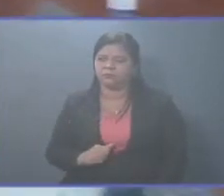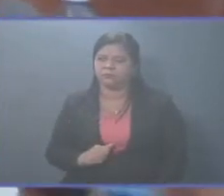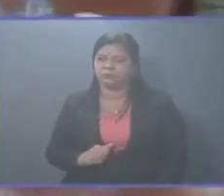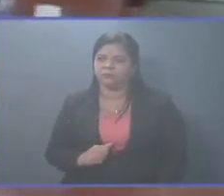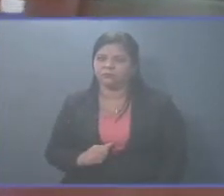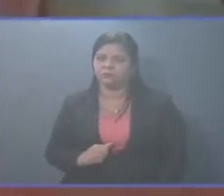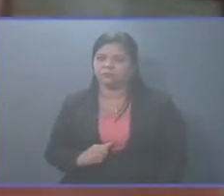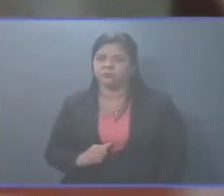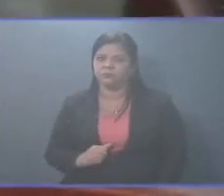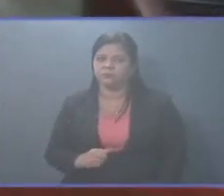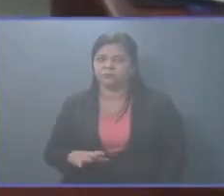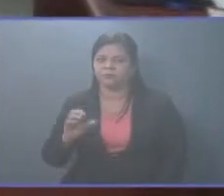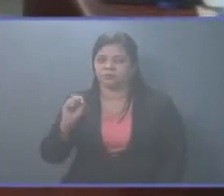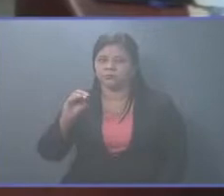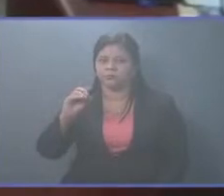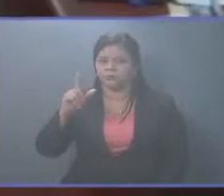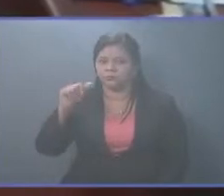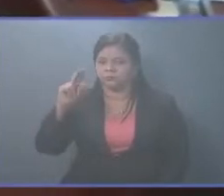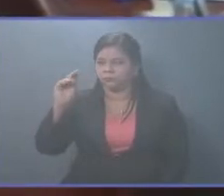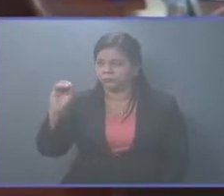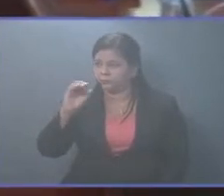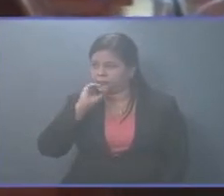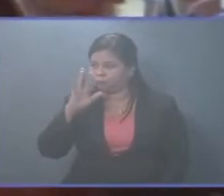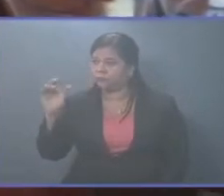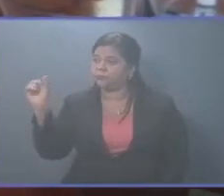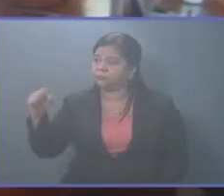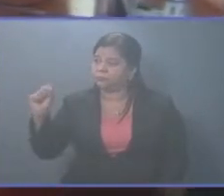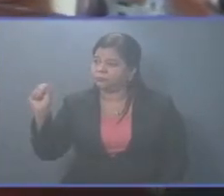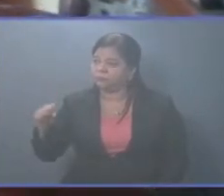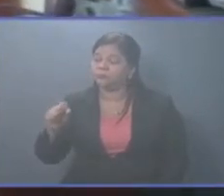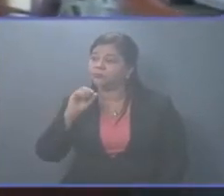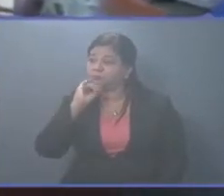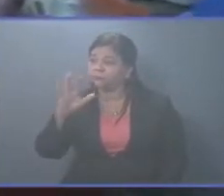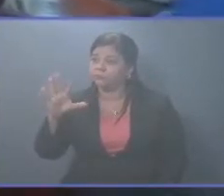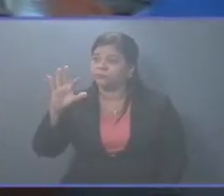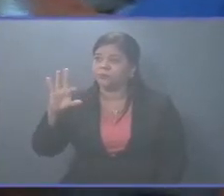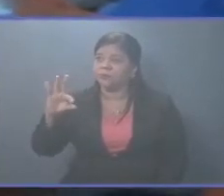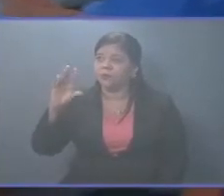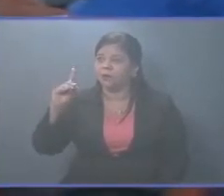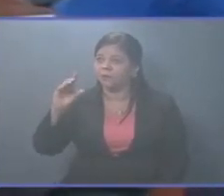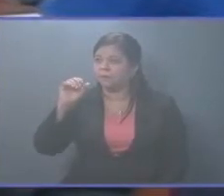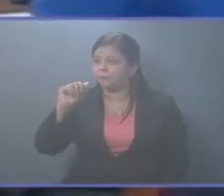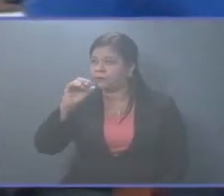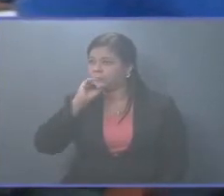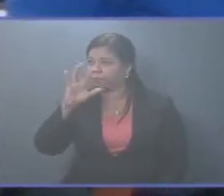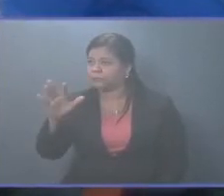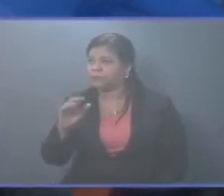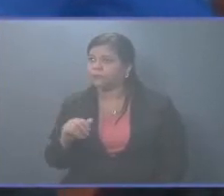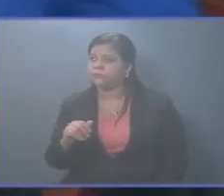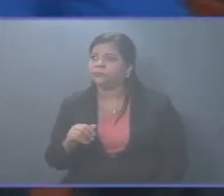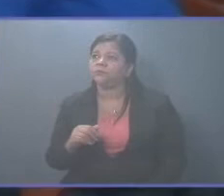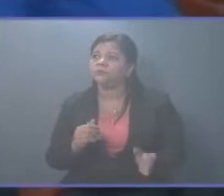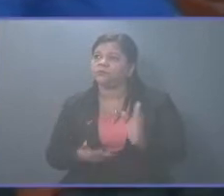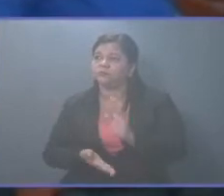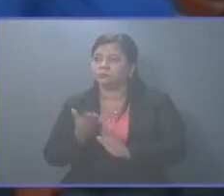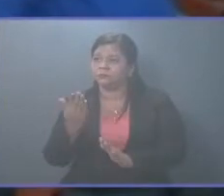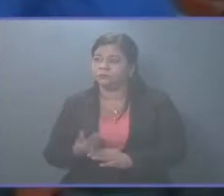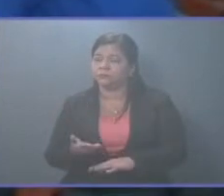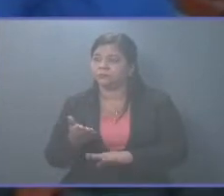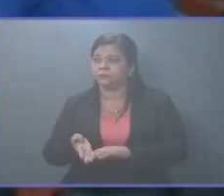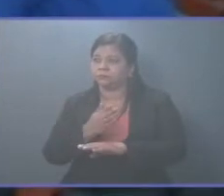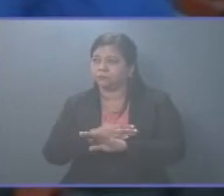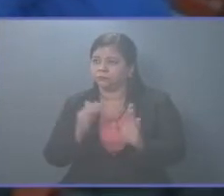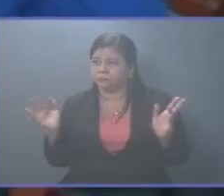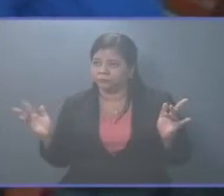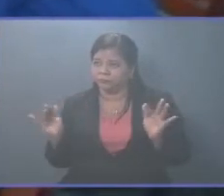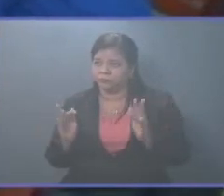Doctor Solano. Gracias. No, la FDA declaró que iban a reunirse para